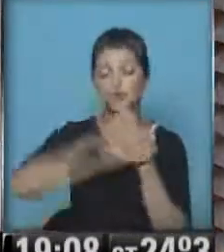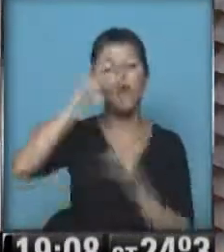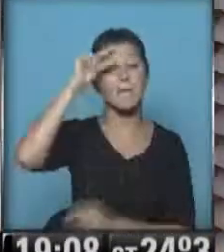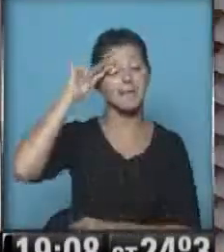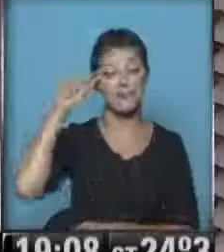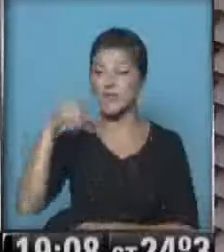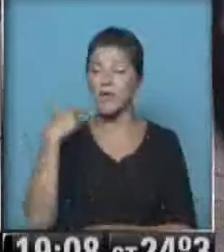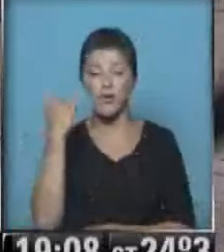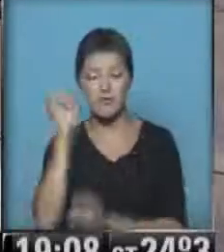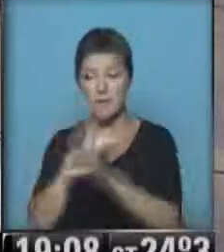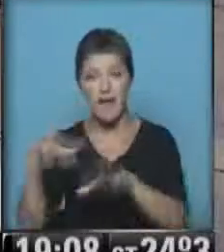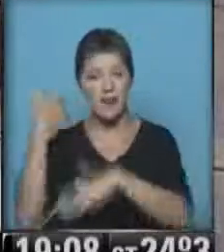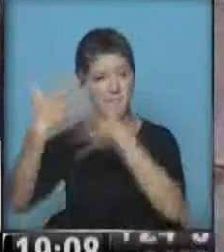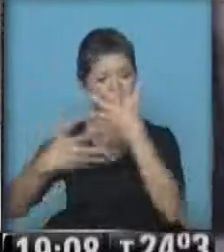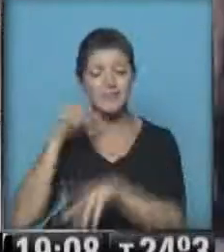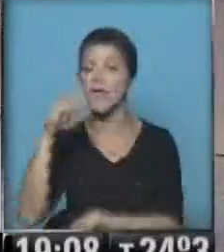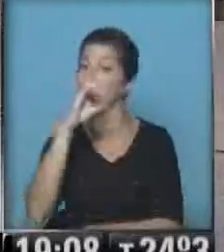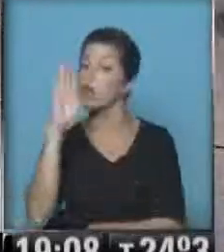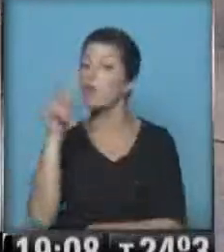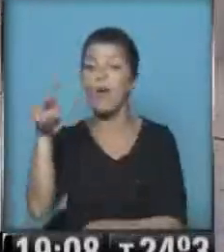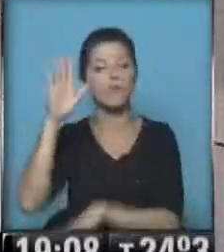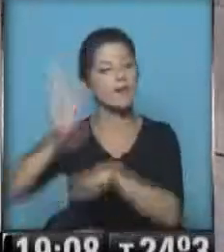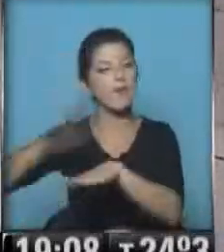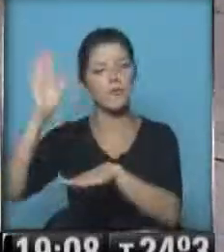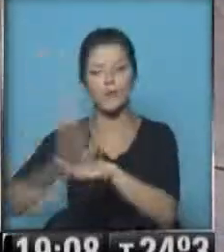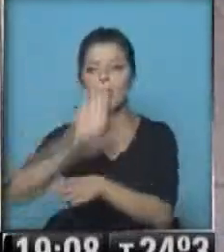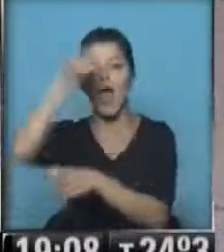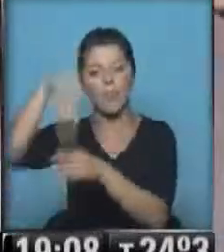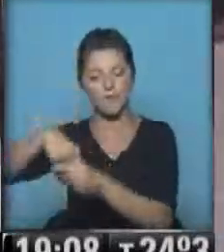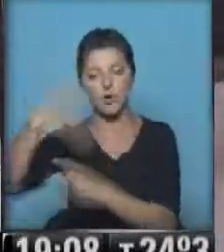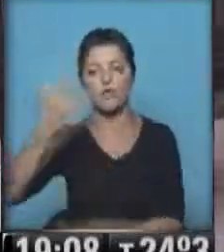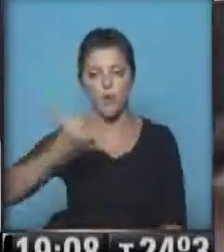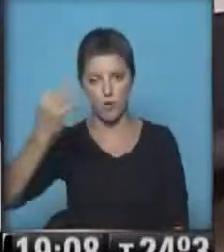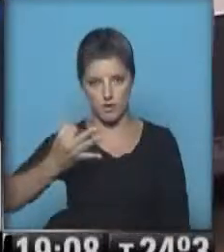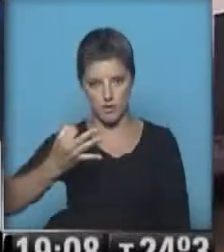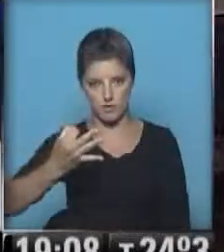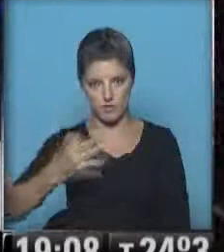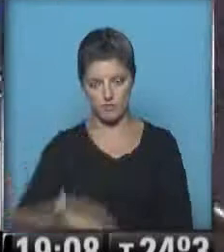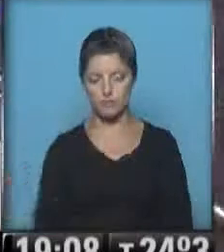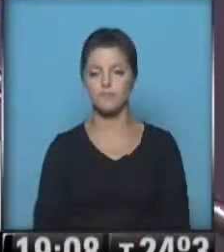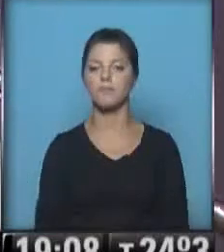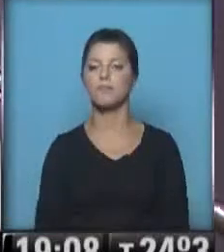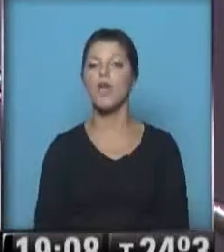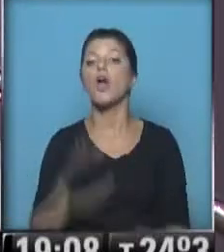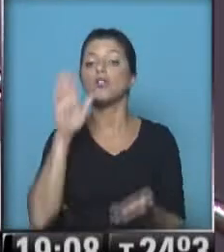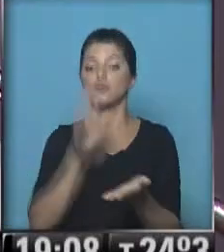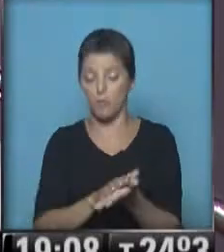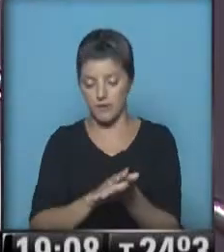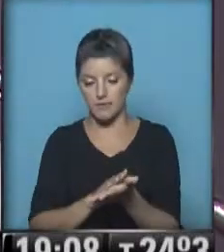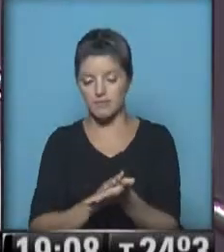de violencia y dijo que el club debe hacerse cargo de la seguridad. En el caso de irrupción